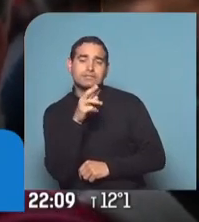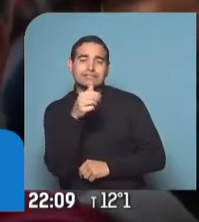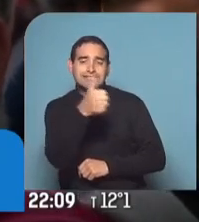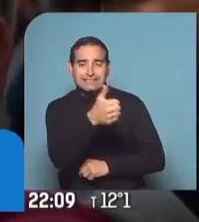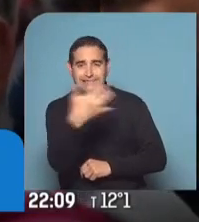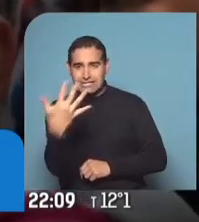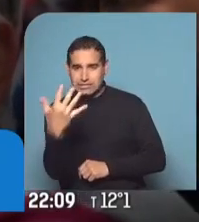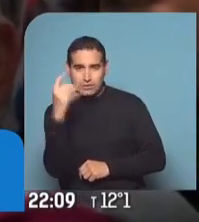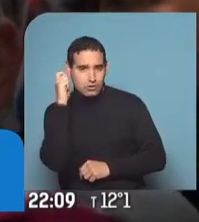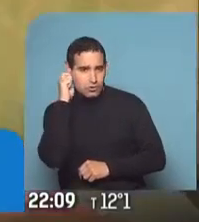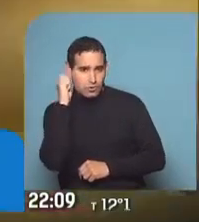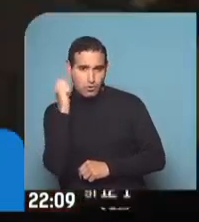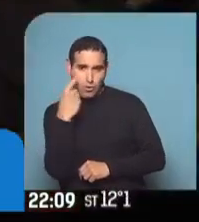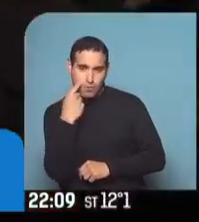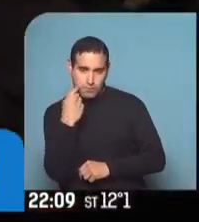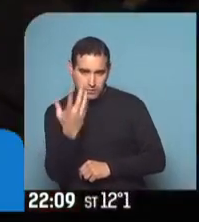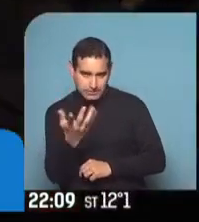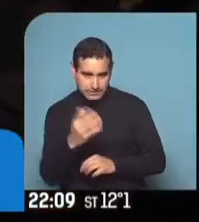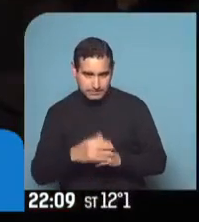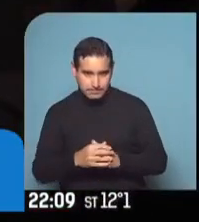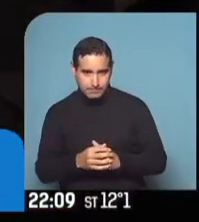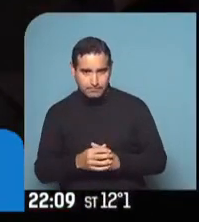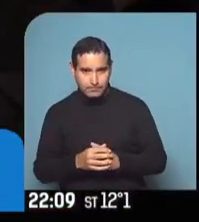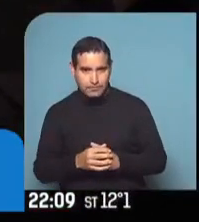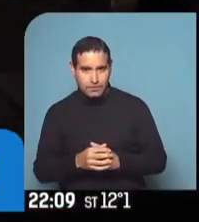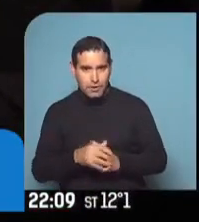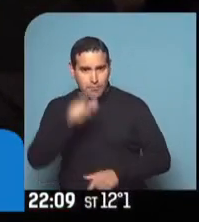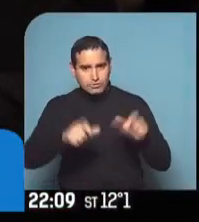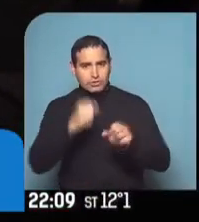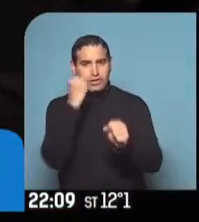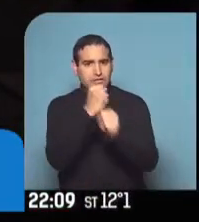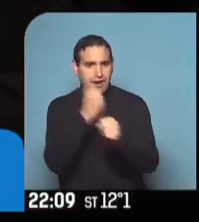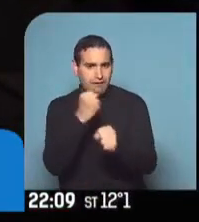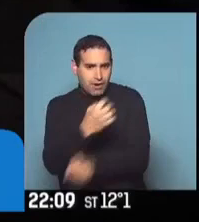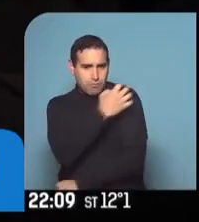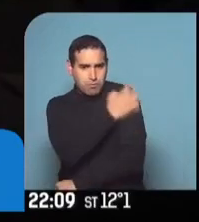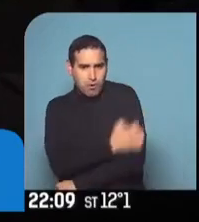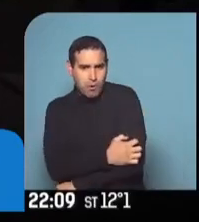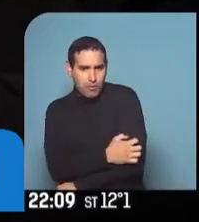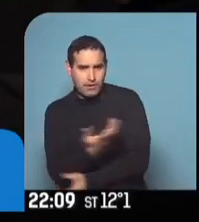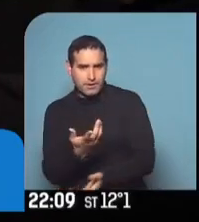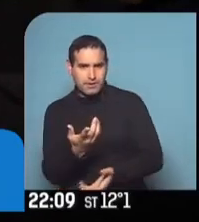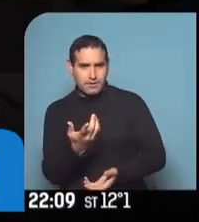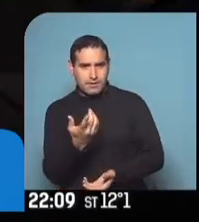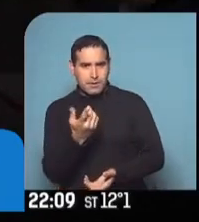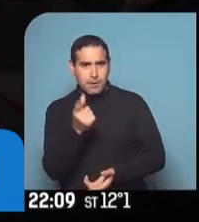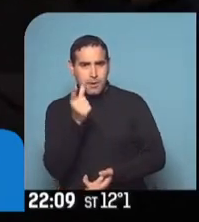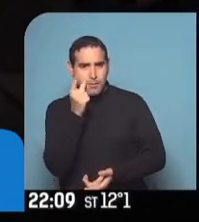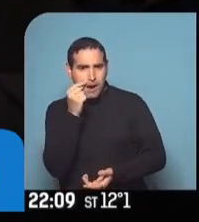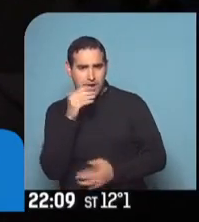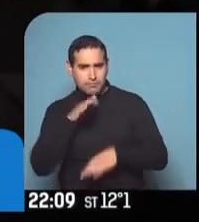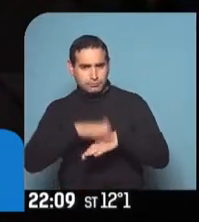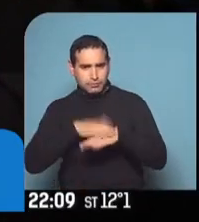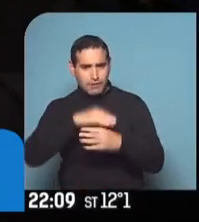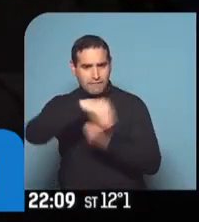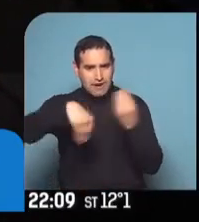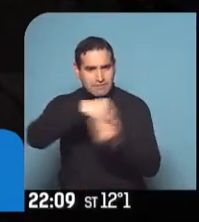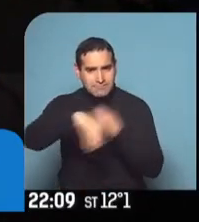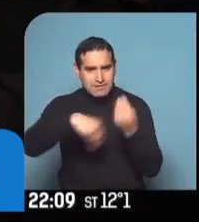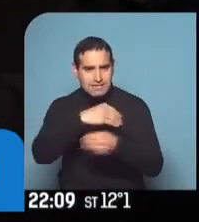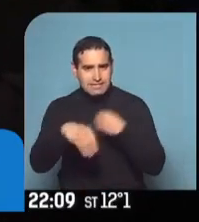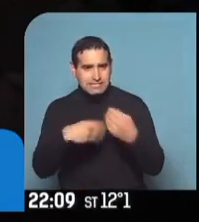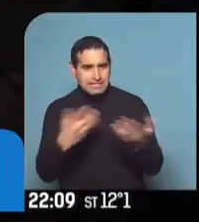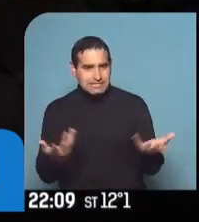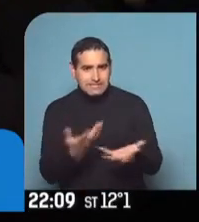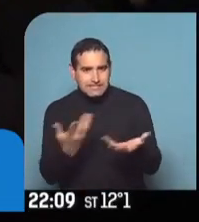65 para los hombres. A classe trabalhadora está na miséria, entendeu? Tem pais de famílias indo morar na rua porque não tem